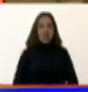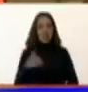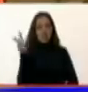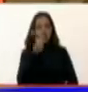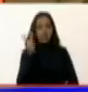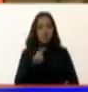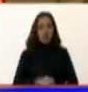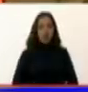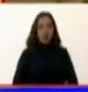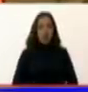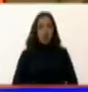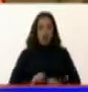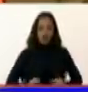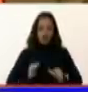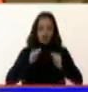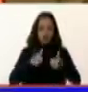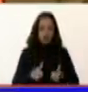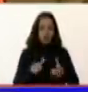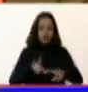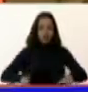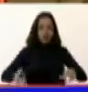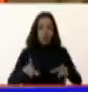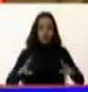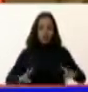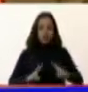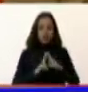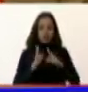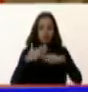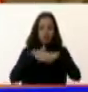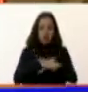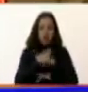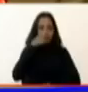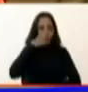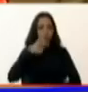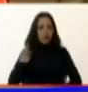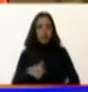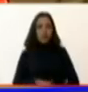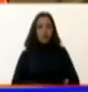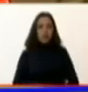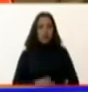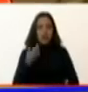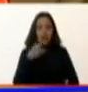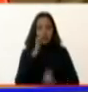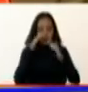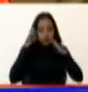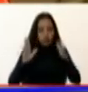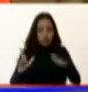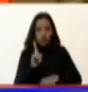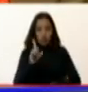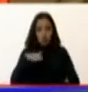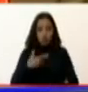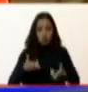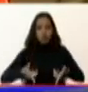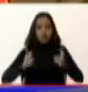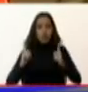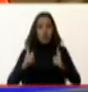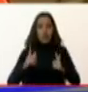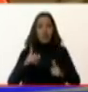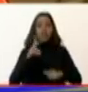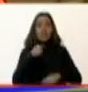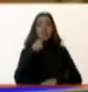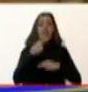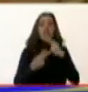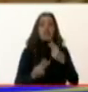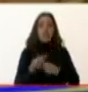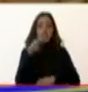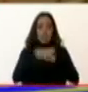Venezuela, surgió una instancia de integración de pueblos que va a estar alerta y que no va a permitir que ninguna de las voces sean acalladas ni en la